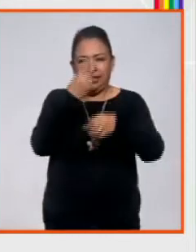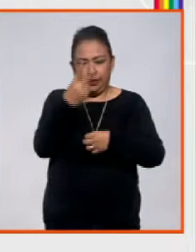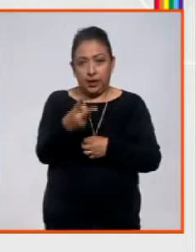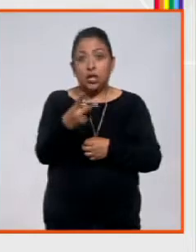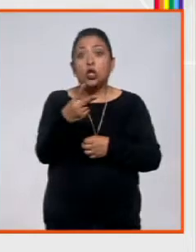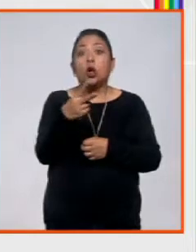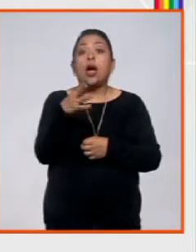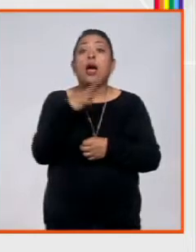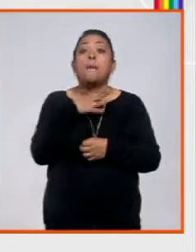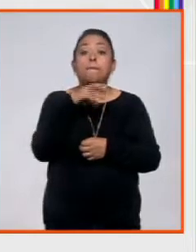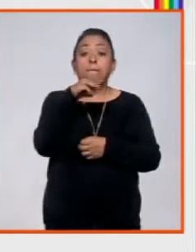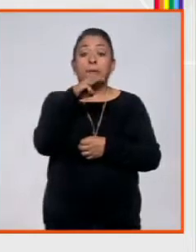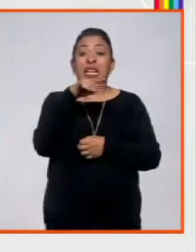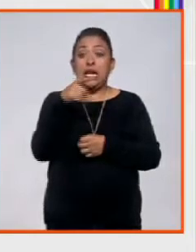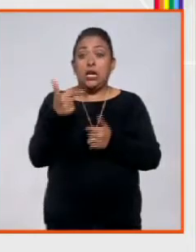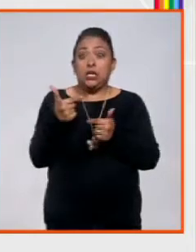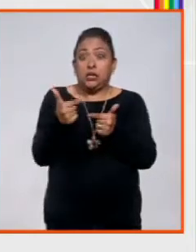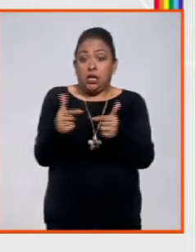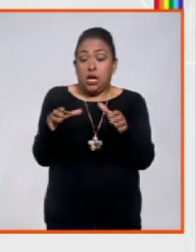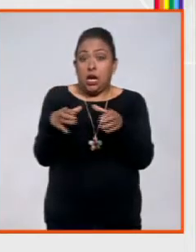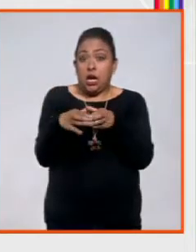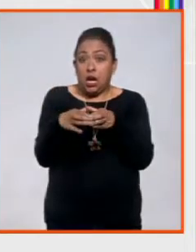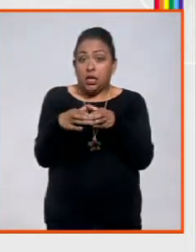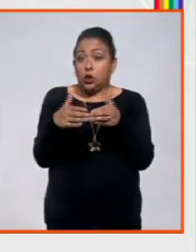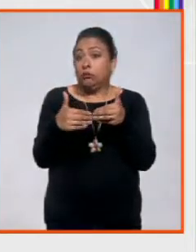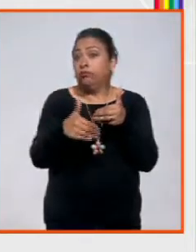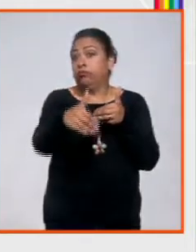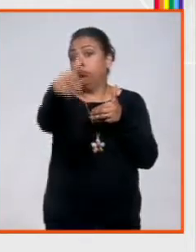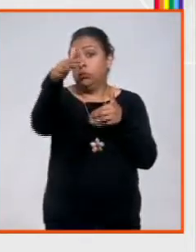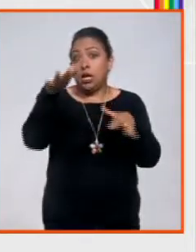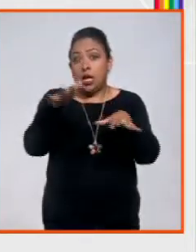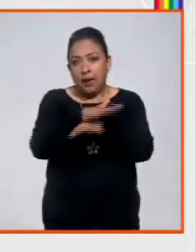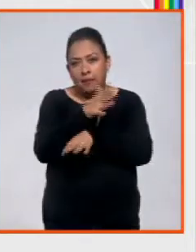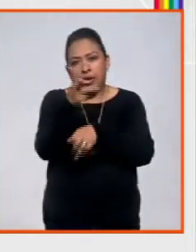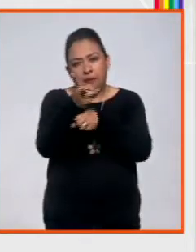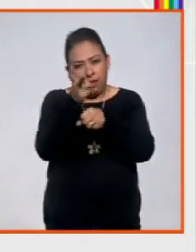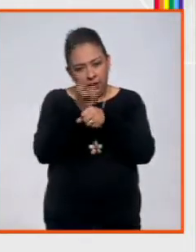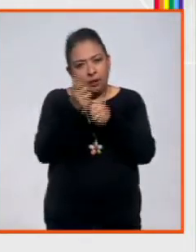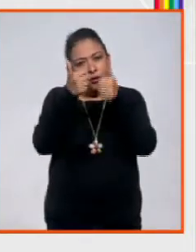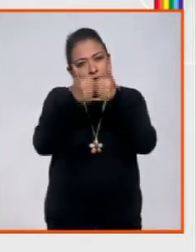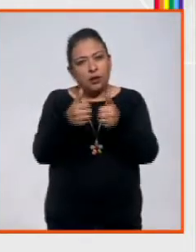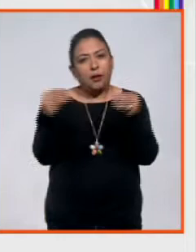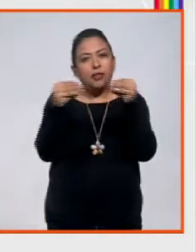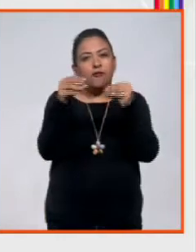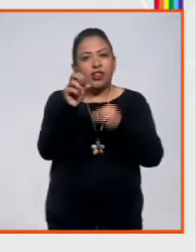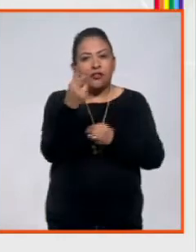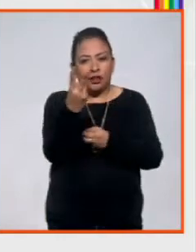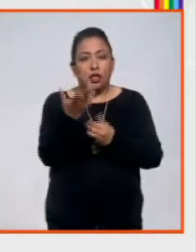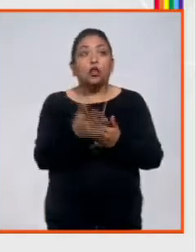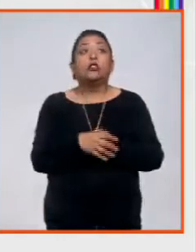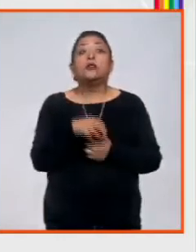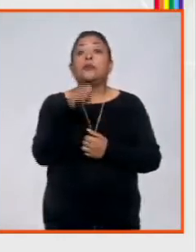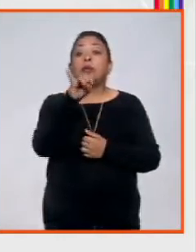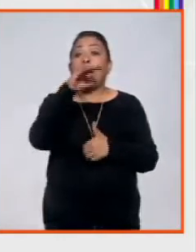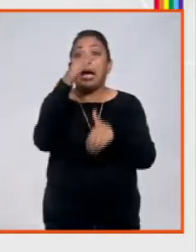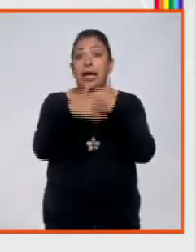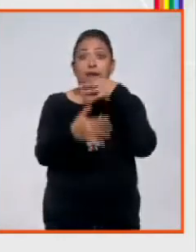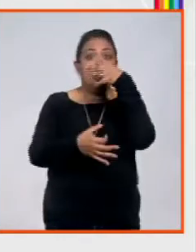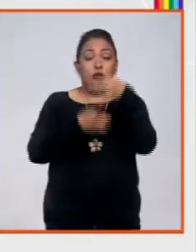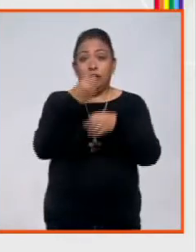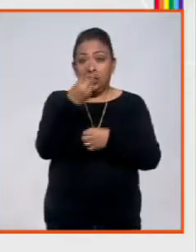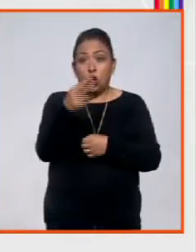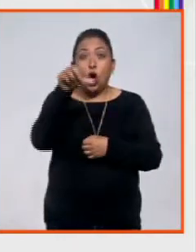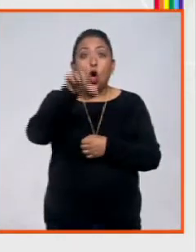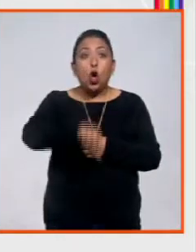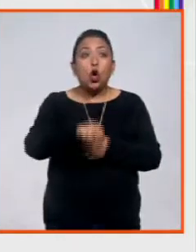son los millennials una generación parteaguas los invitamos a que sigan debate 22 así es terminando noticias